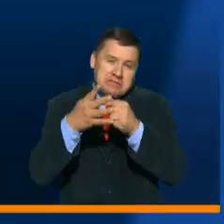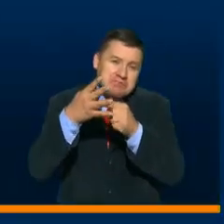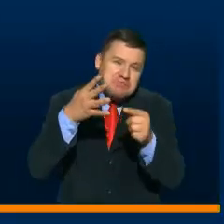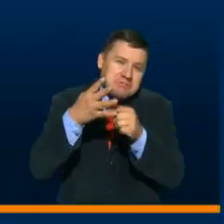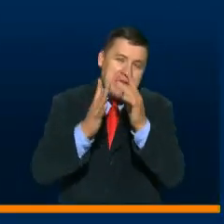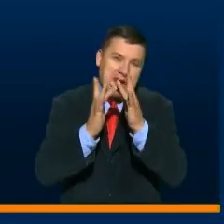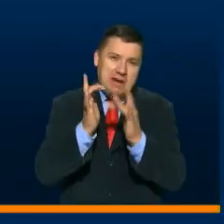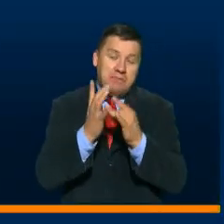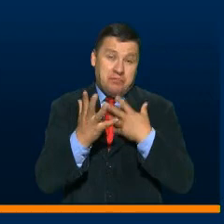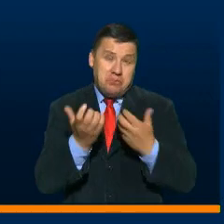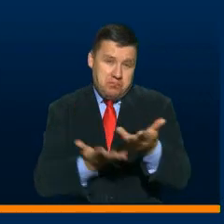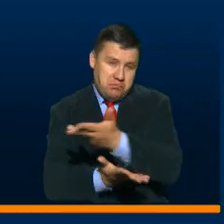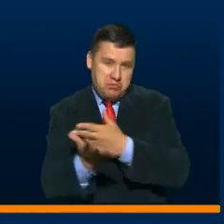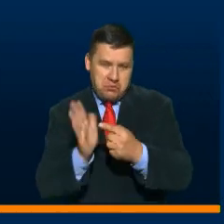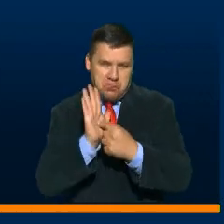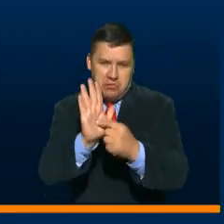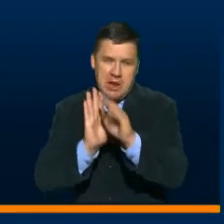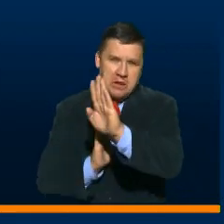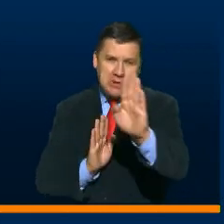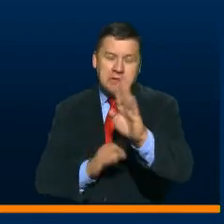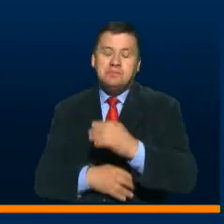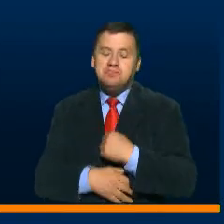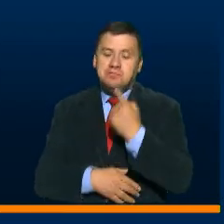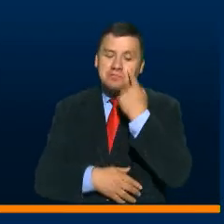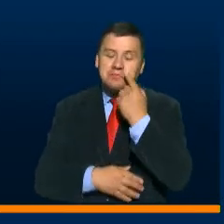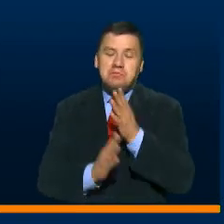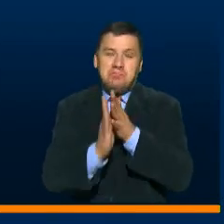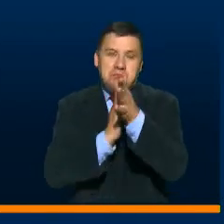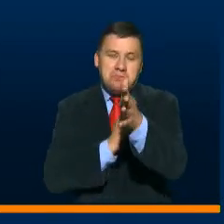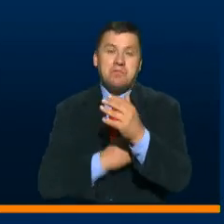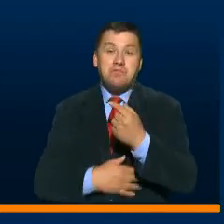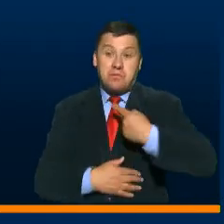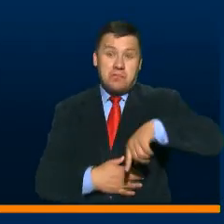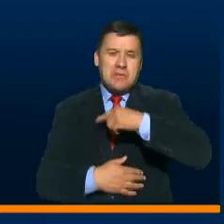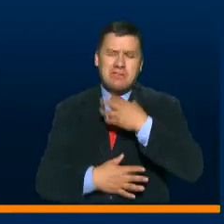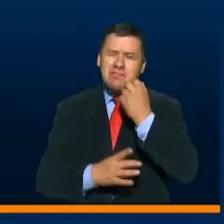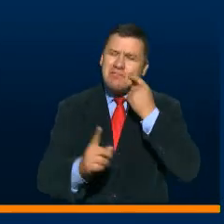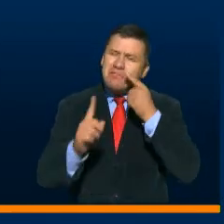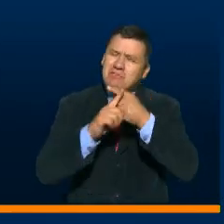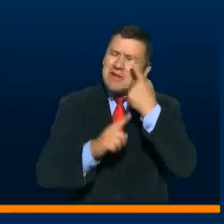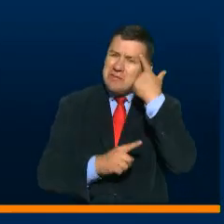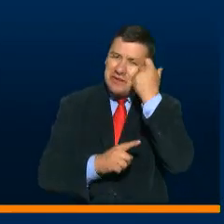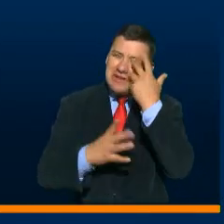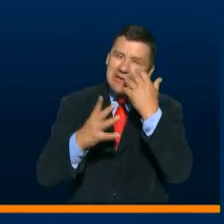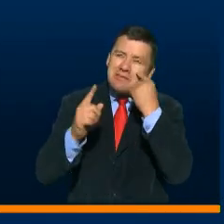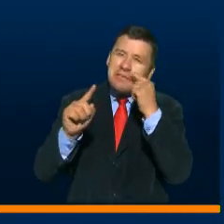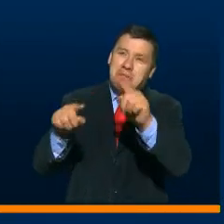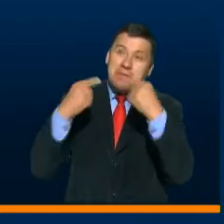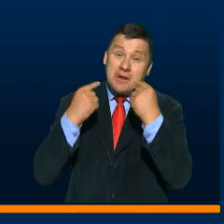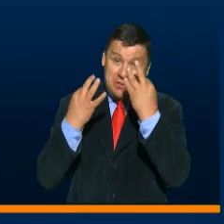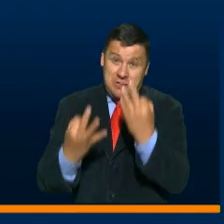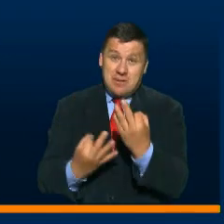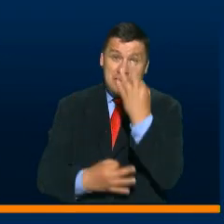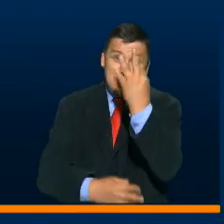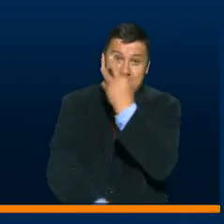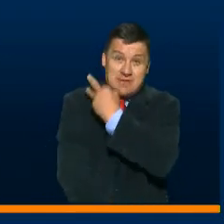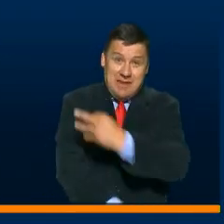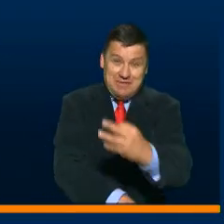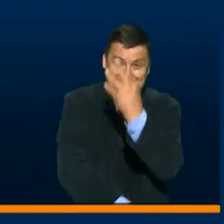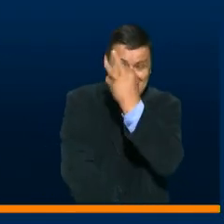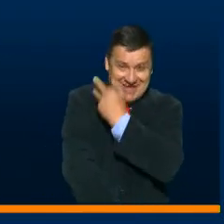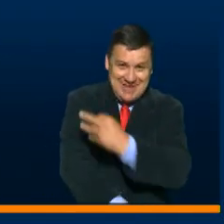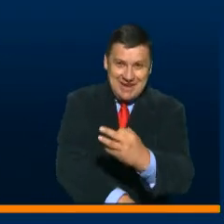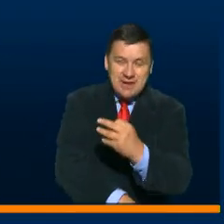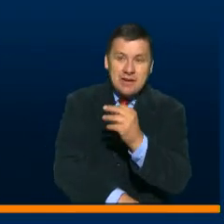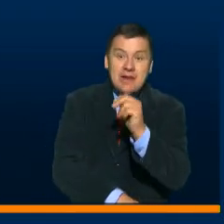y quiero también compartirles a ustedes lo siguiente así como nosotros nos digamos la meta de llegar a tres millones de vacunados para el